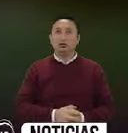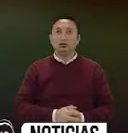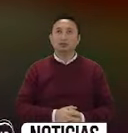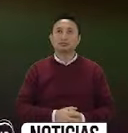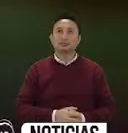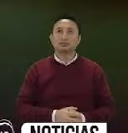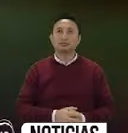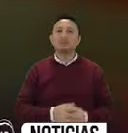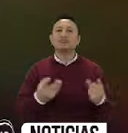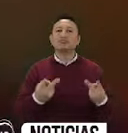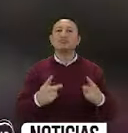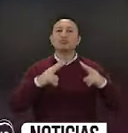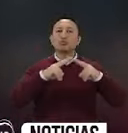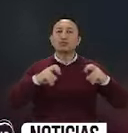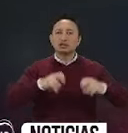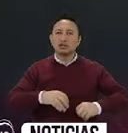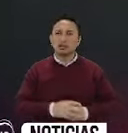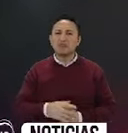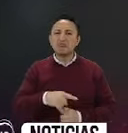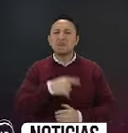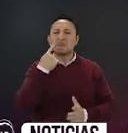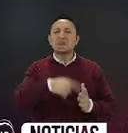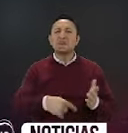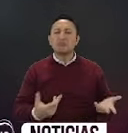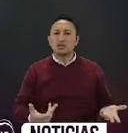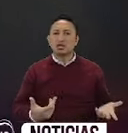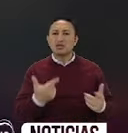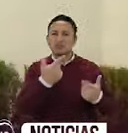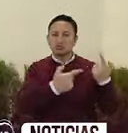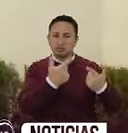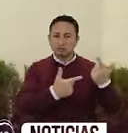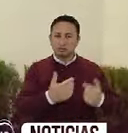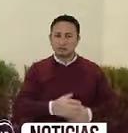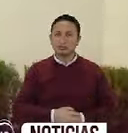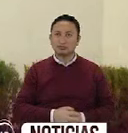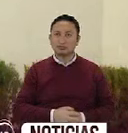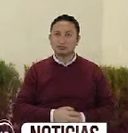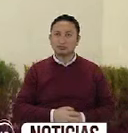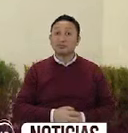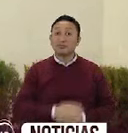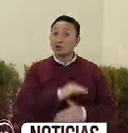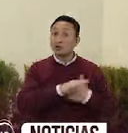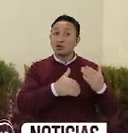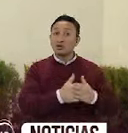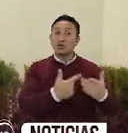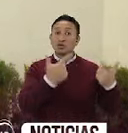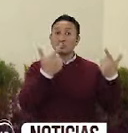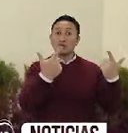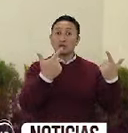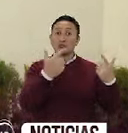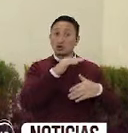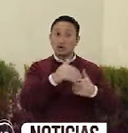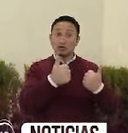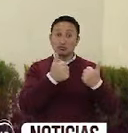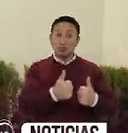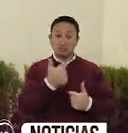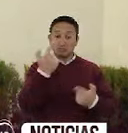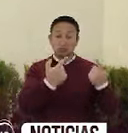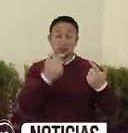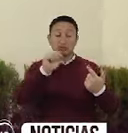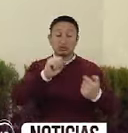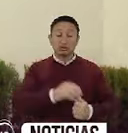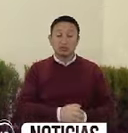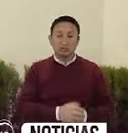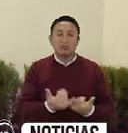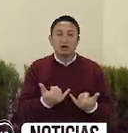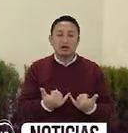investiga si habrían sido utilizadas para el cometimiento de hechos delictivos. Todas las armas son percutibles, todas las armas están operativas y lo que